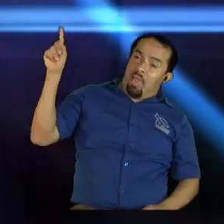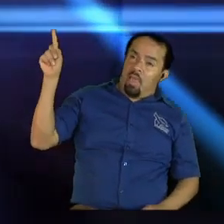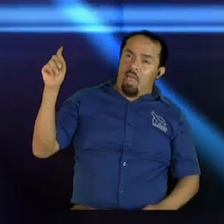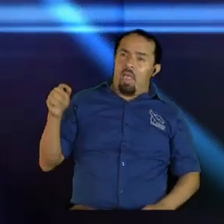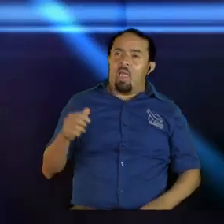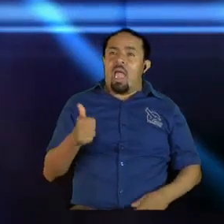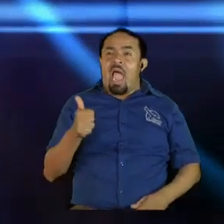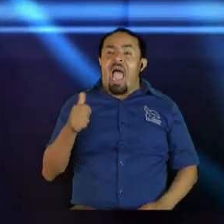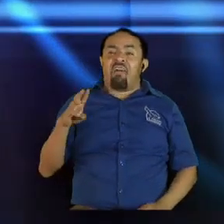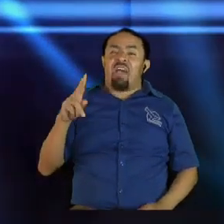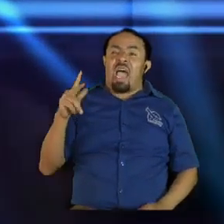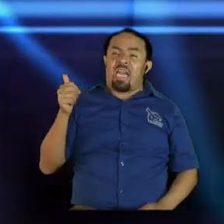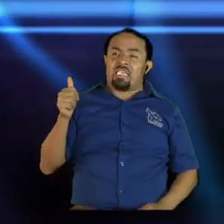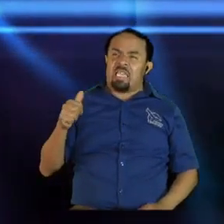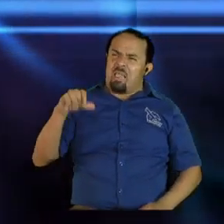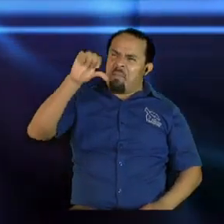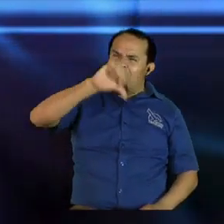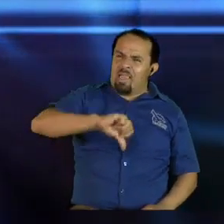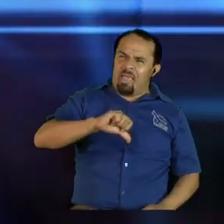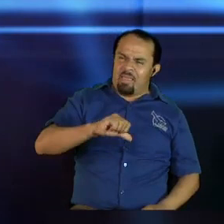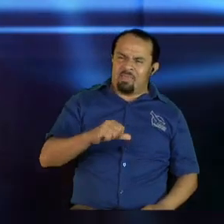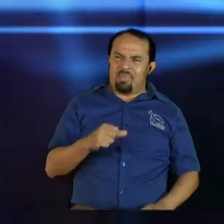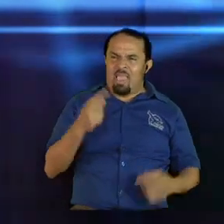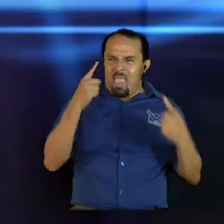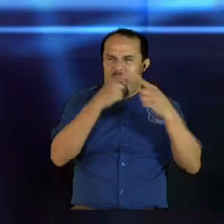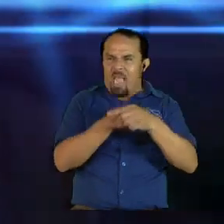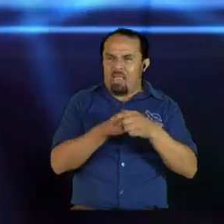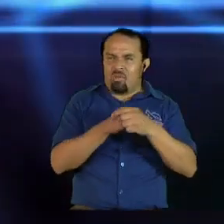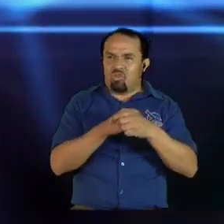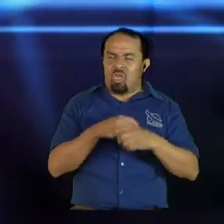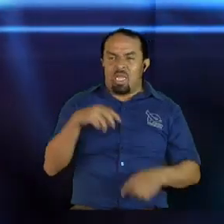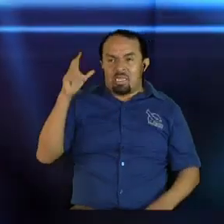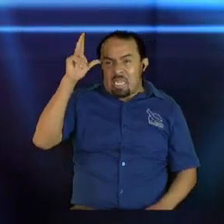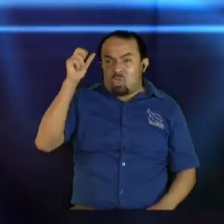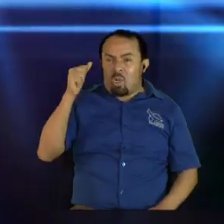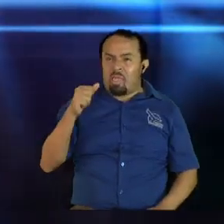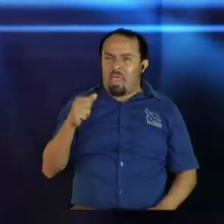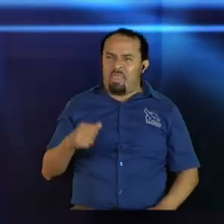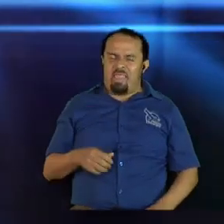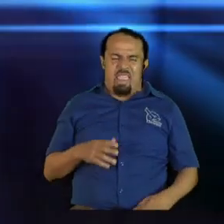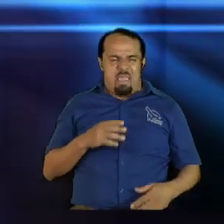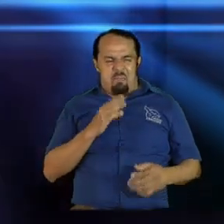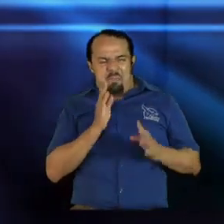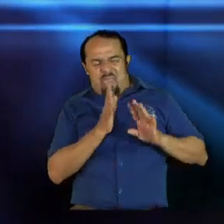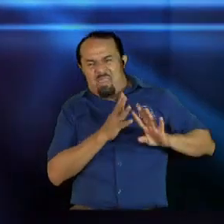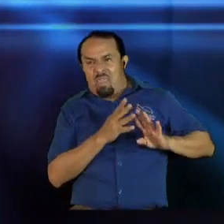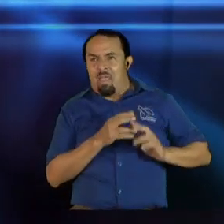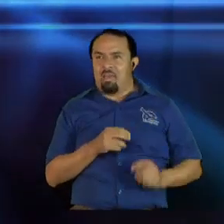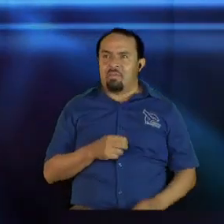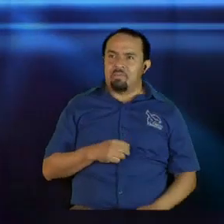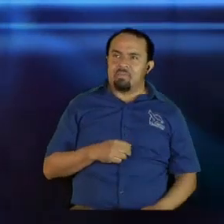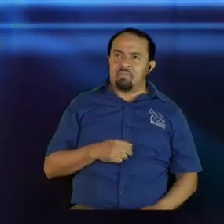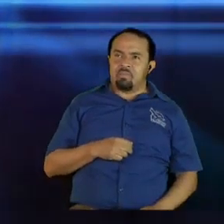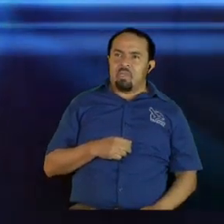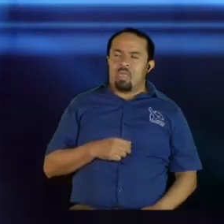engaños, sensualidad, envidia, calumnia, orgullo e insensatez.